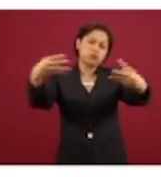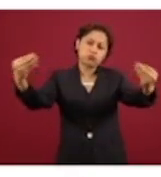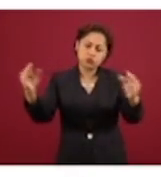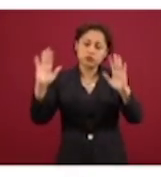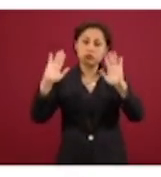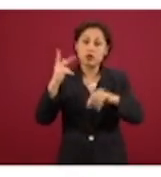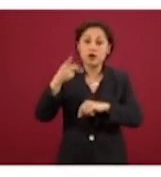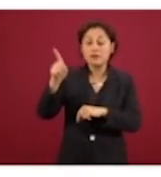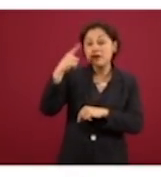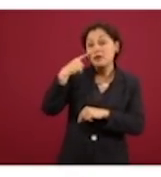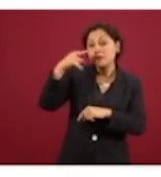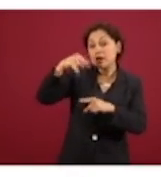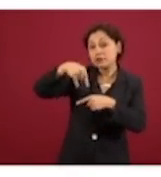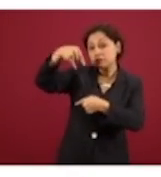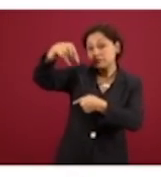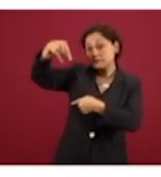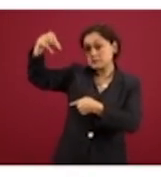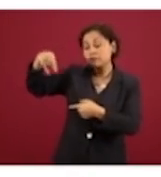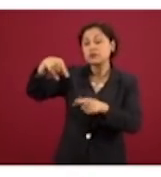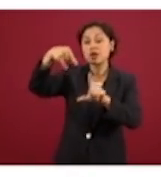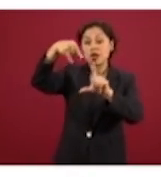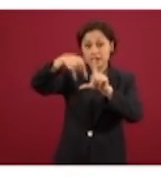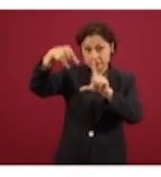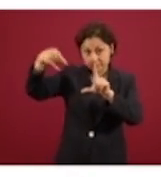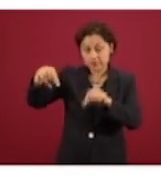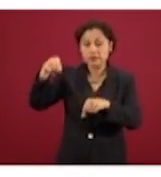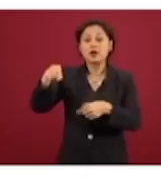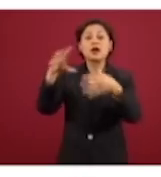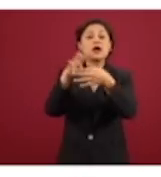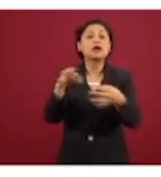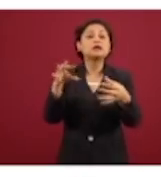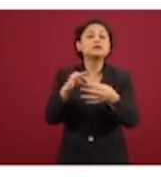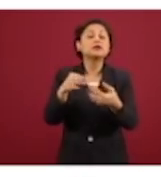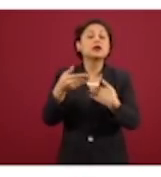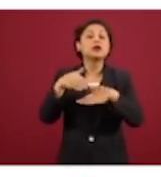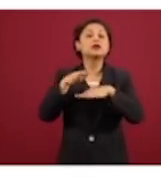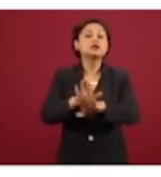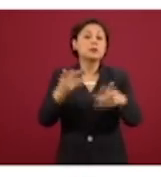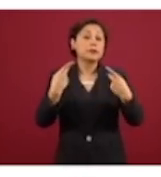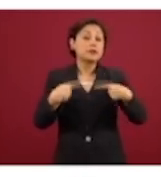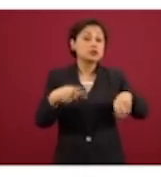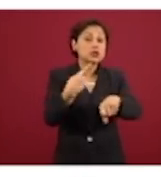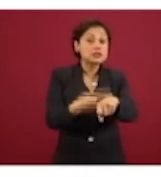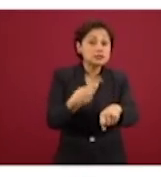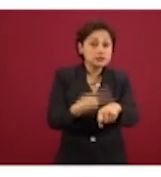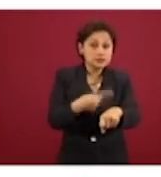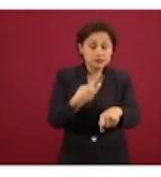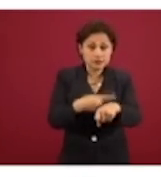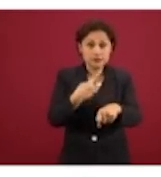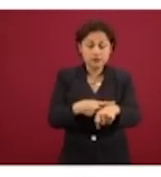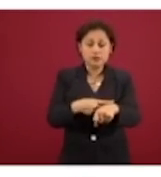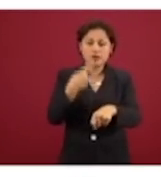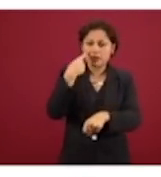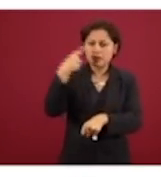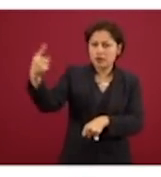pero lo que vemos en esta gráfica de barras es la distribución de casos. La altura de estas barras